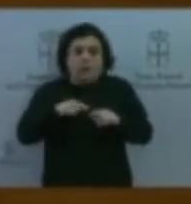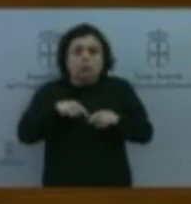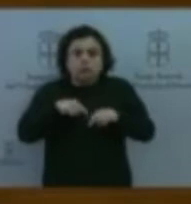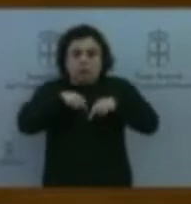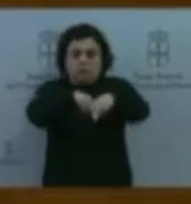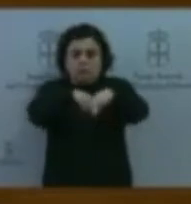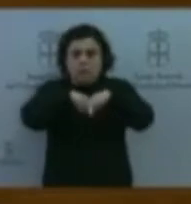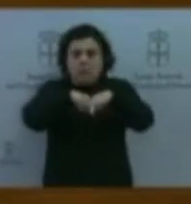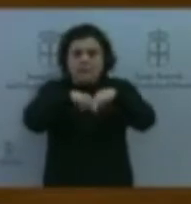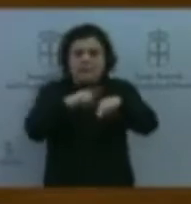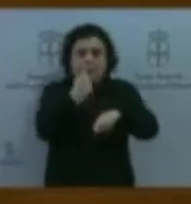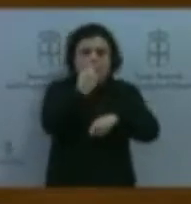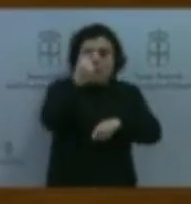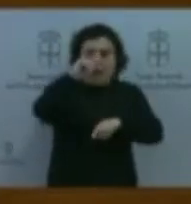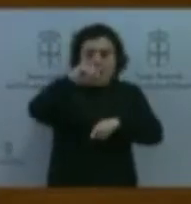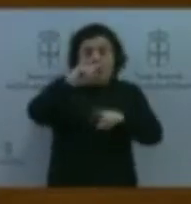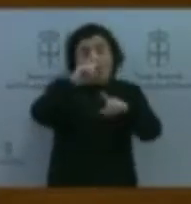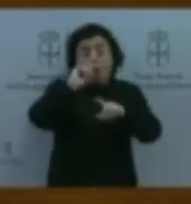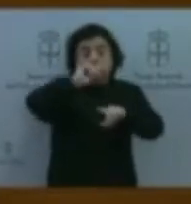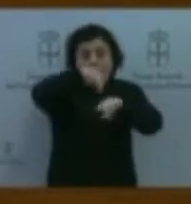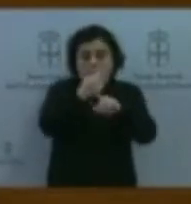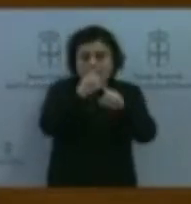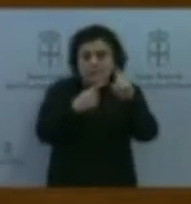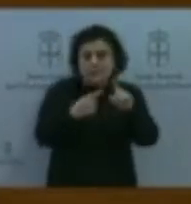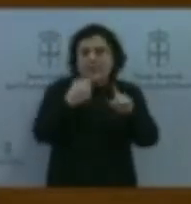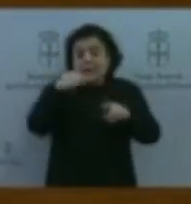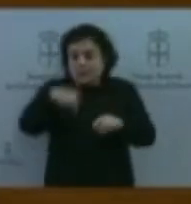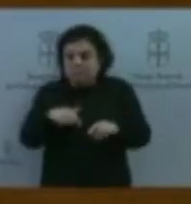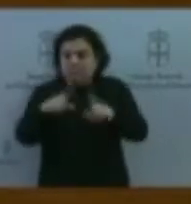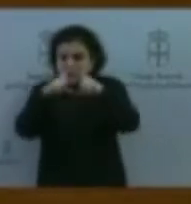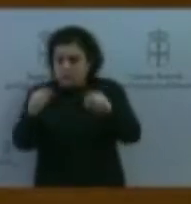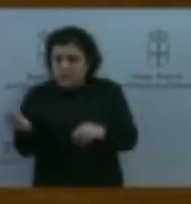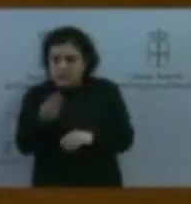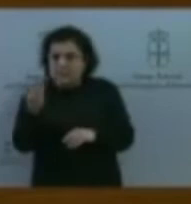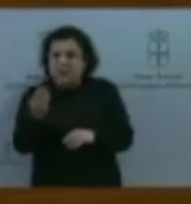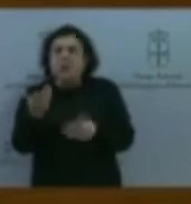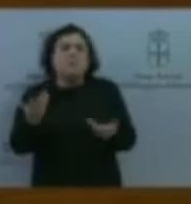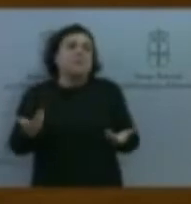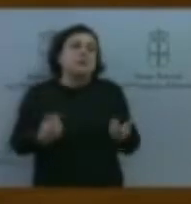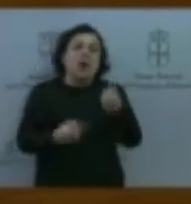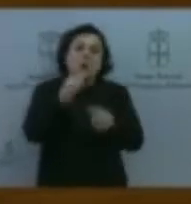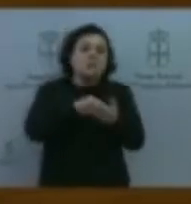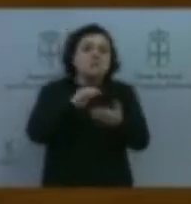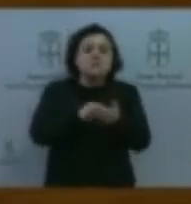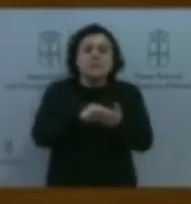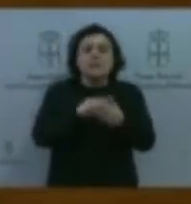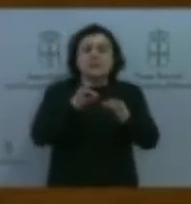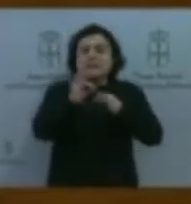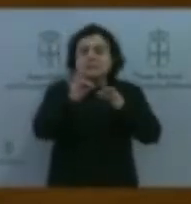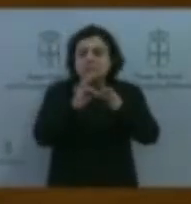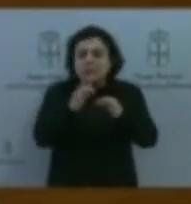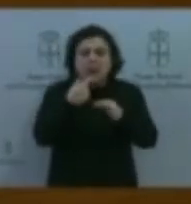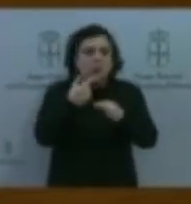la calidad de vida le va a venir muy bien, pero en muchos casos el teletrabajo consiste en que no hay límite horarios, se trabaja más